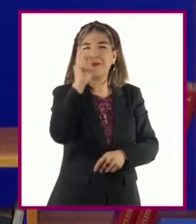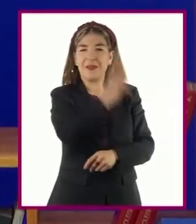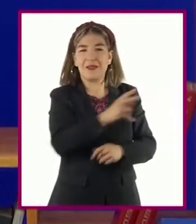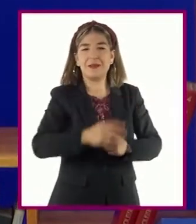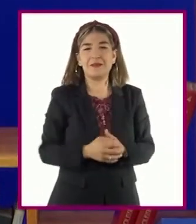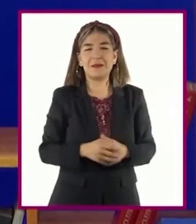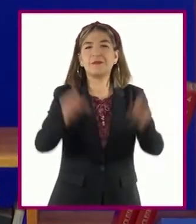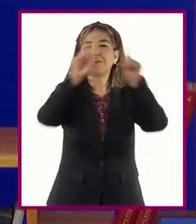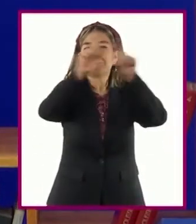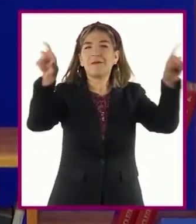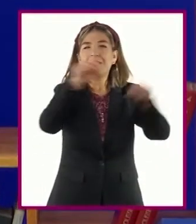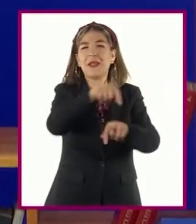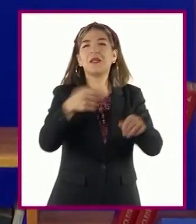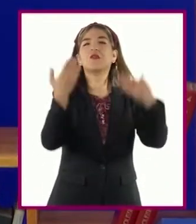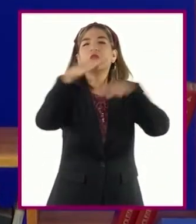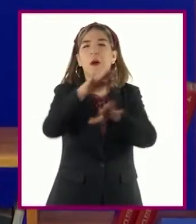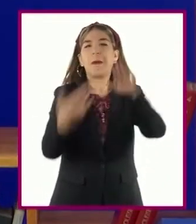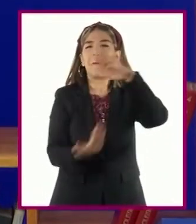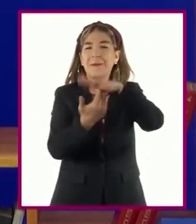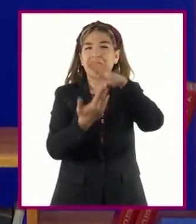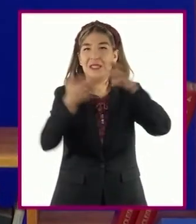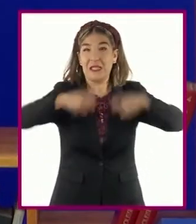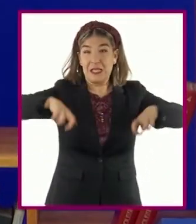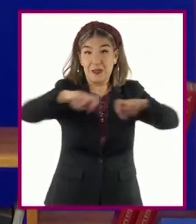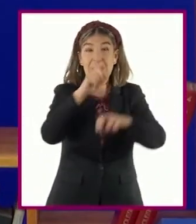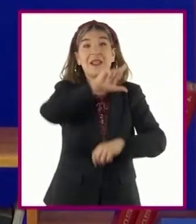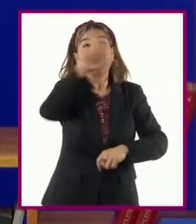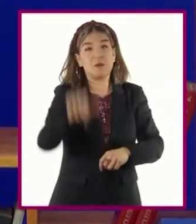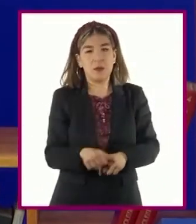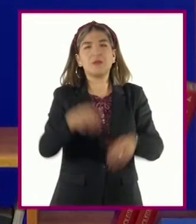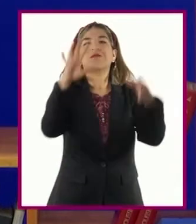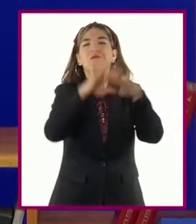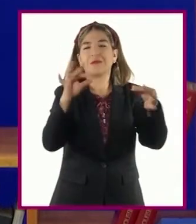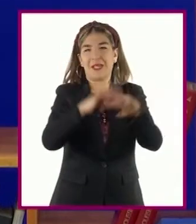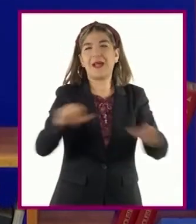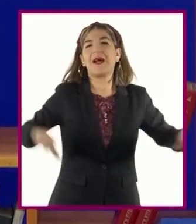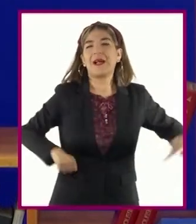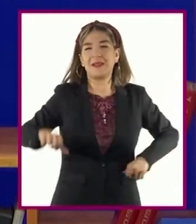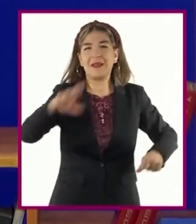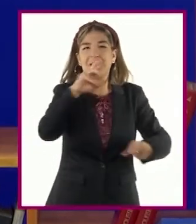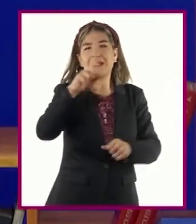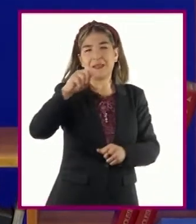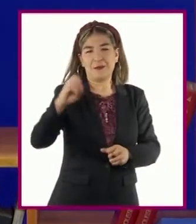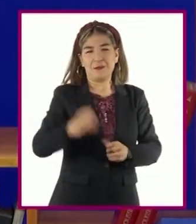un fragmento de una mesa redonda y después de esto haremos un reto.